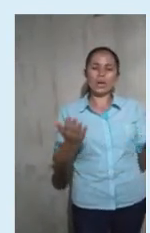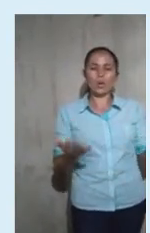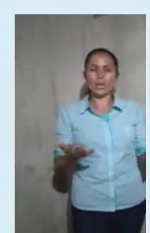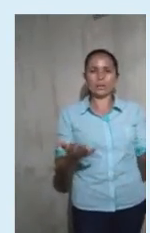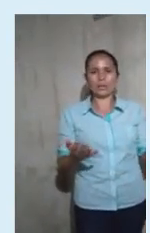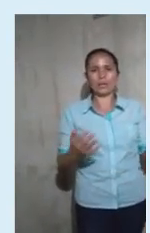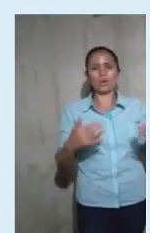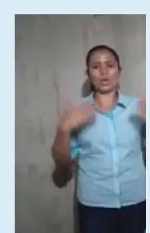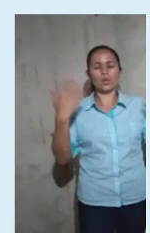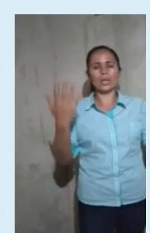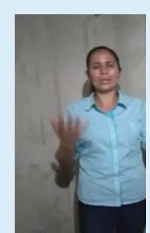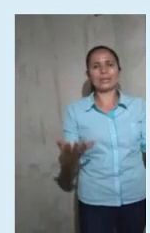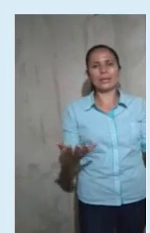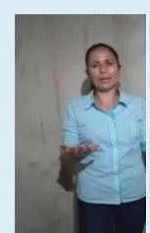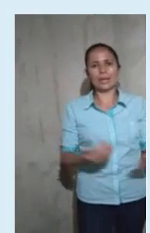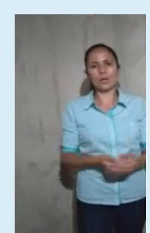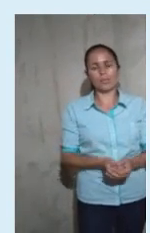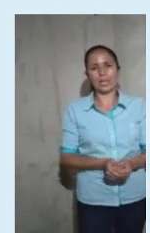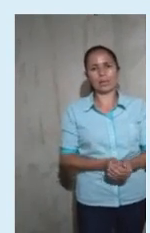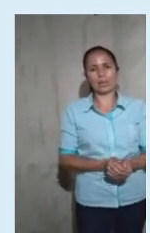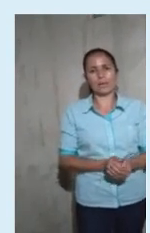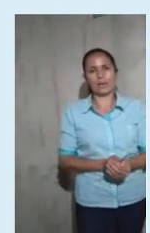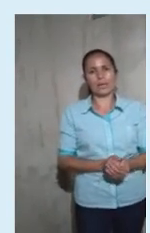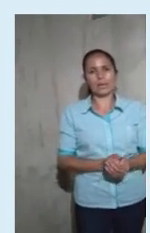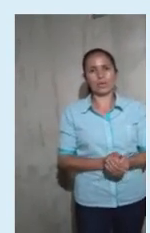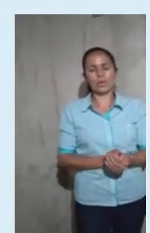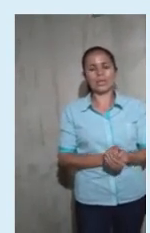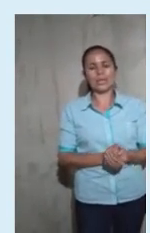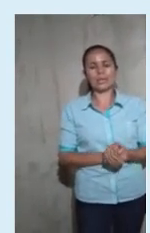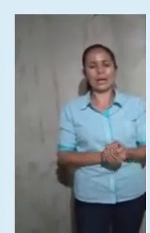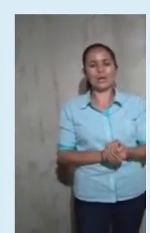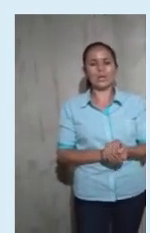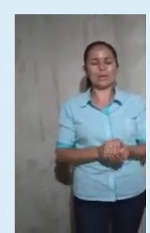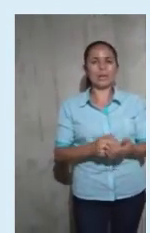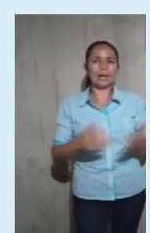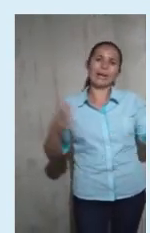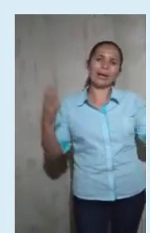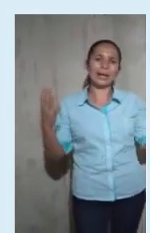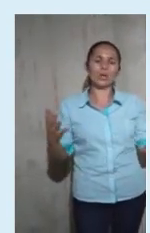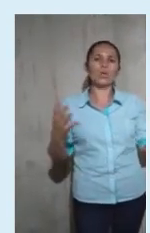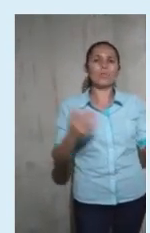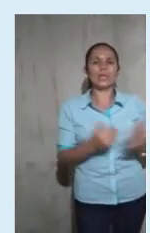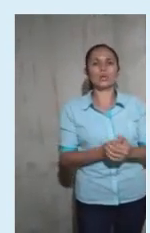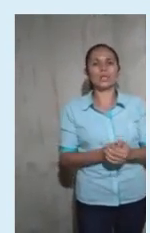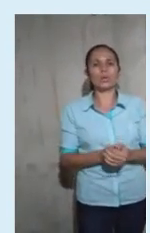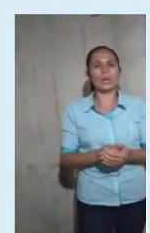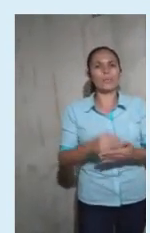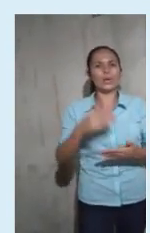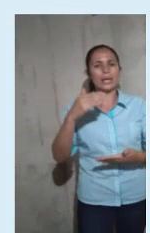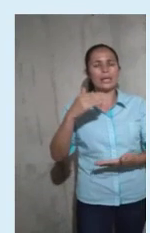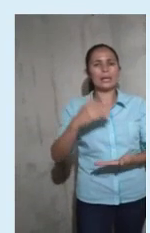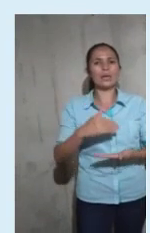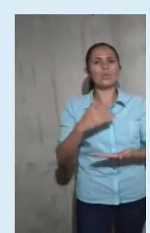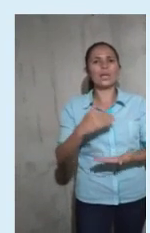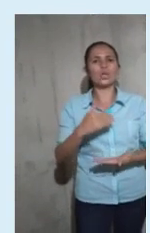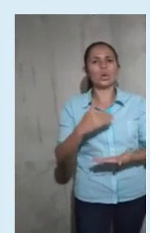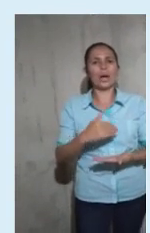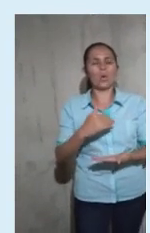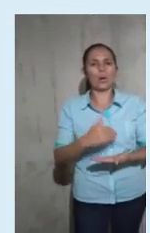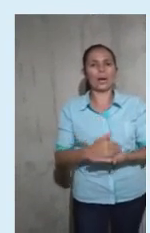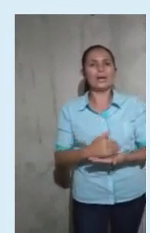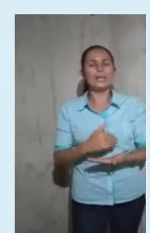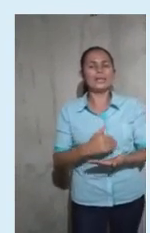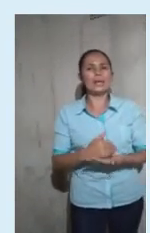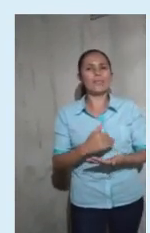está en una hojita, lo que yo les decía anteriormente, que no es necesario escribir aquel gran documento, sino que puede ir en una